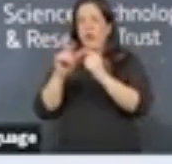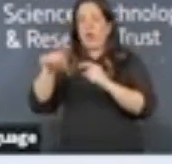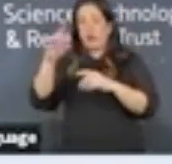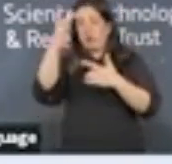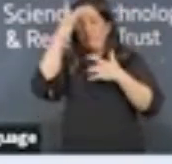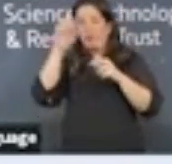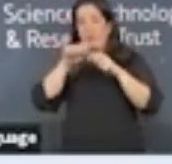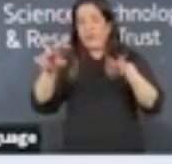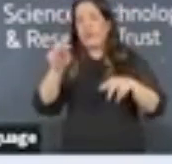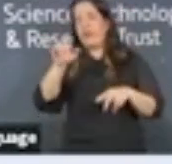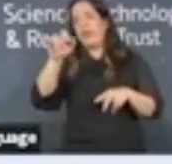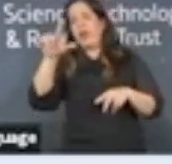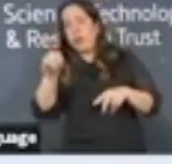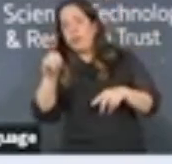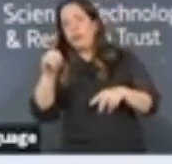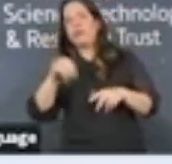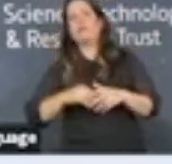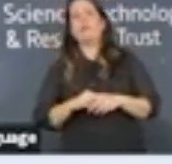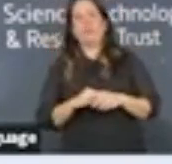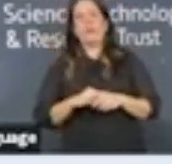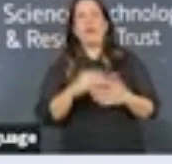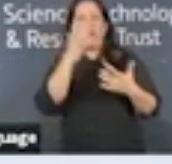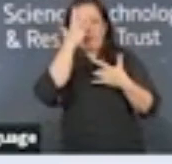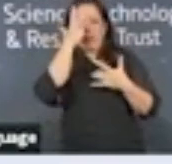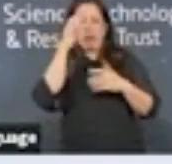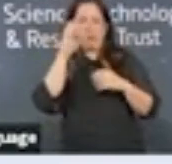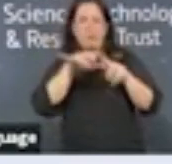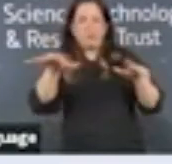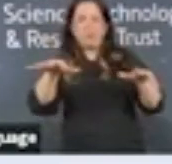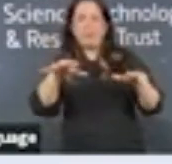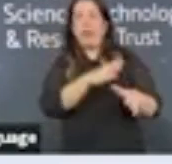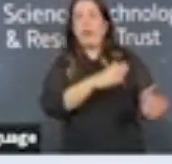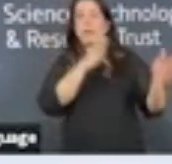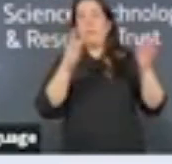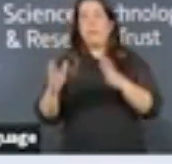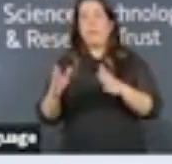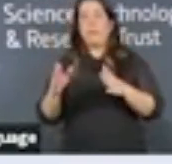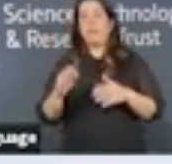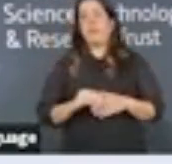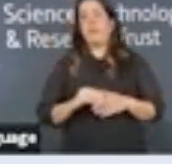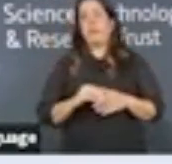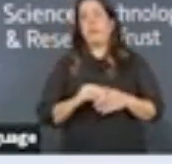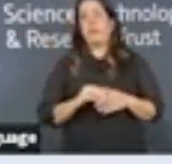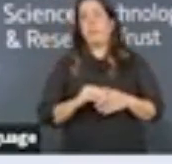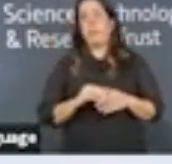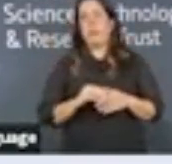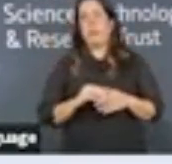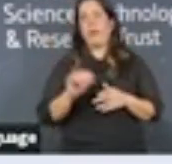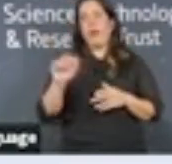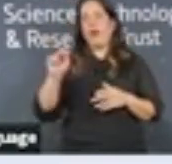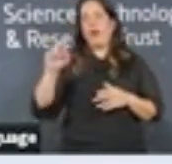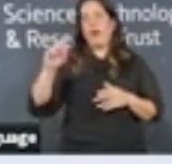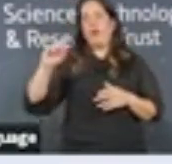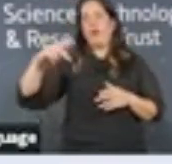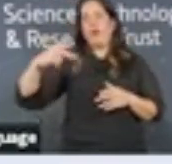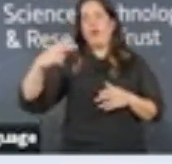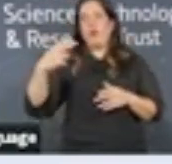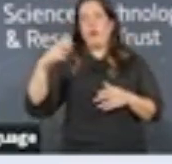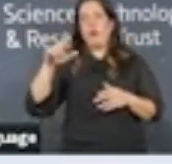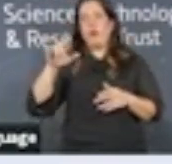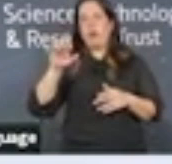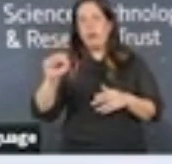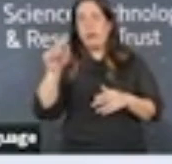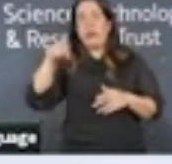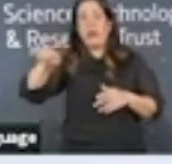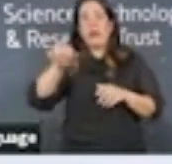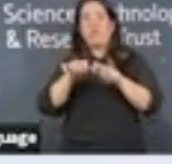del nido occidental. Y los mosquitos del género Anopheles, que transmiten el